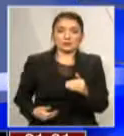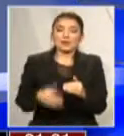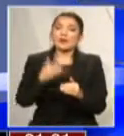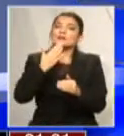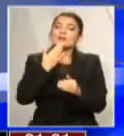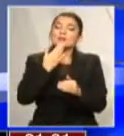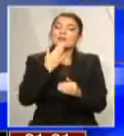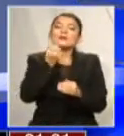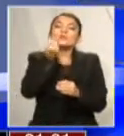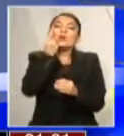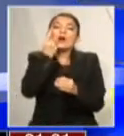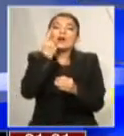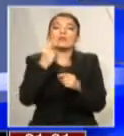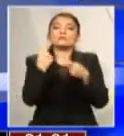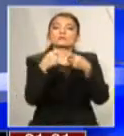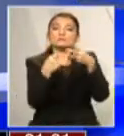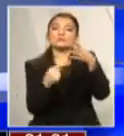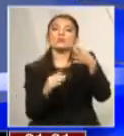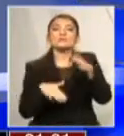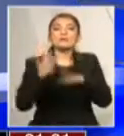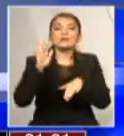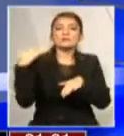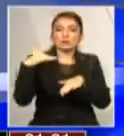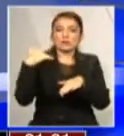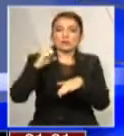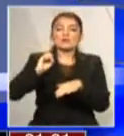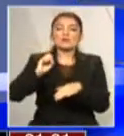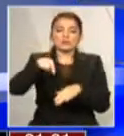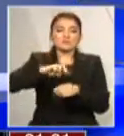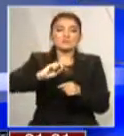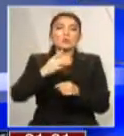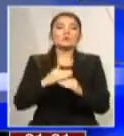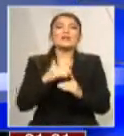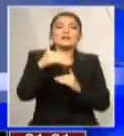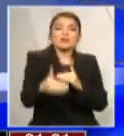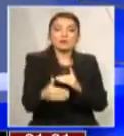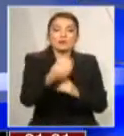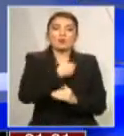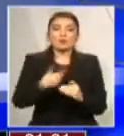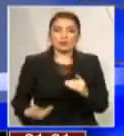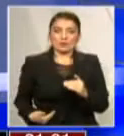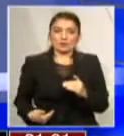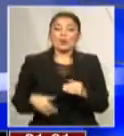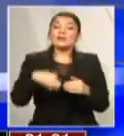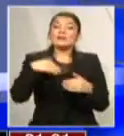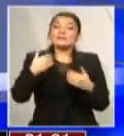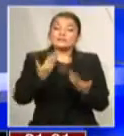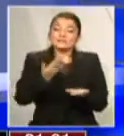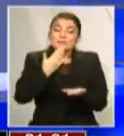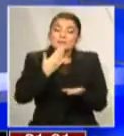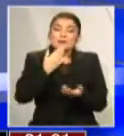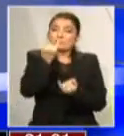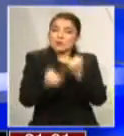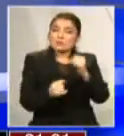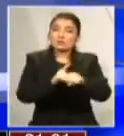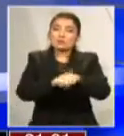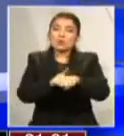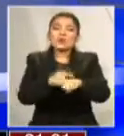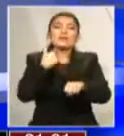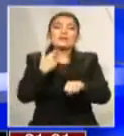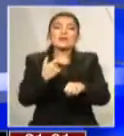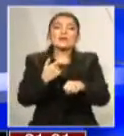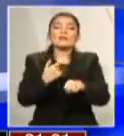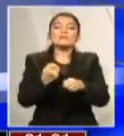segunda etapa de gobierno. Es además la hora en que se pasan las cuentas, la hora en que caen los que estaban arriba